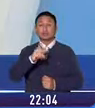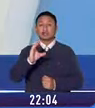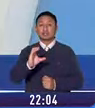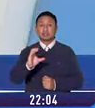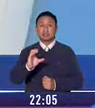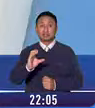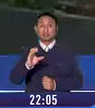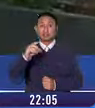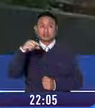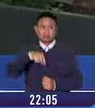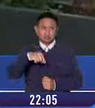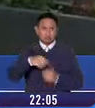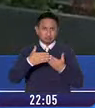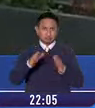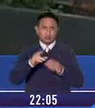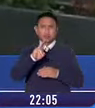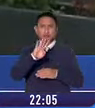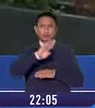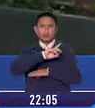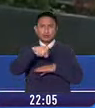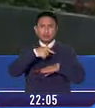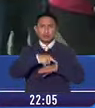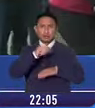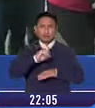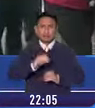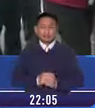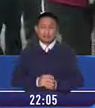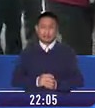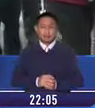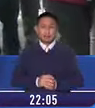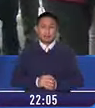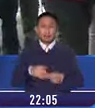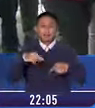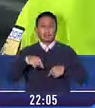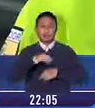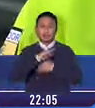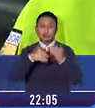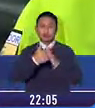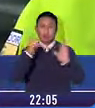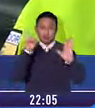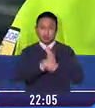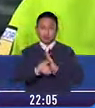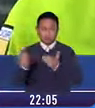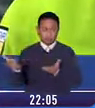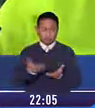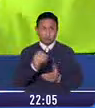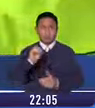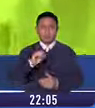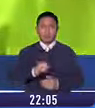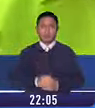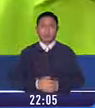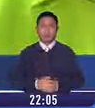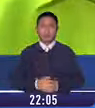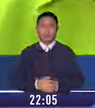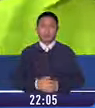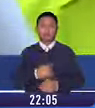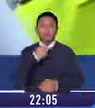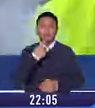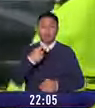de ese sector sí está habilitada las veinticuatro horas del día y recibiendo todo tipo de denuncias ciudadana